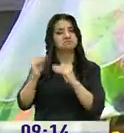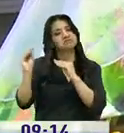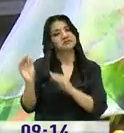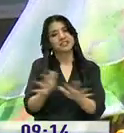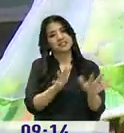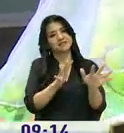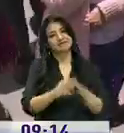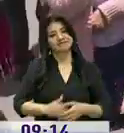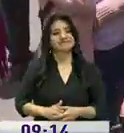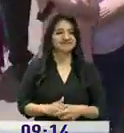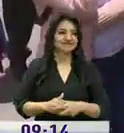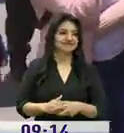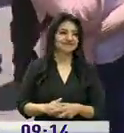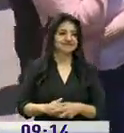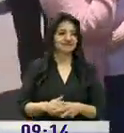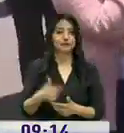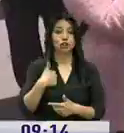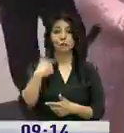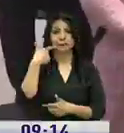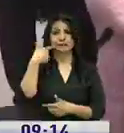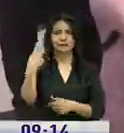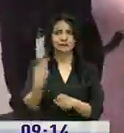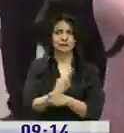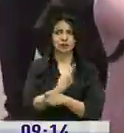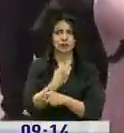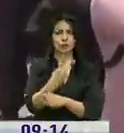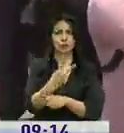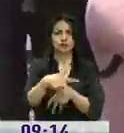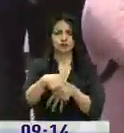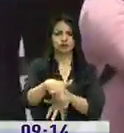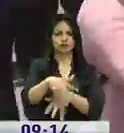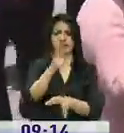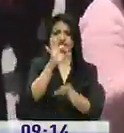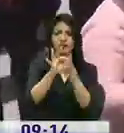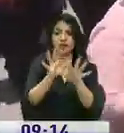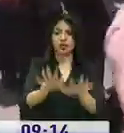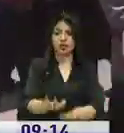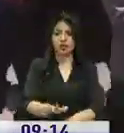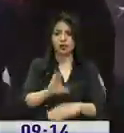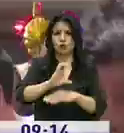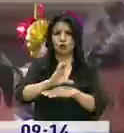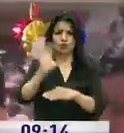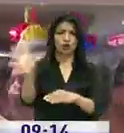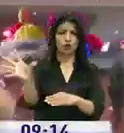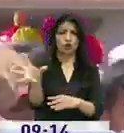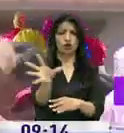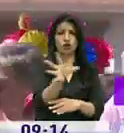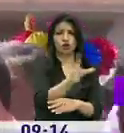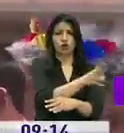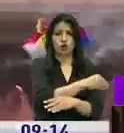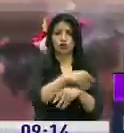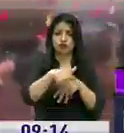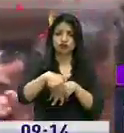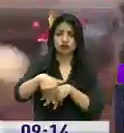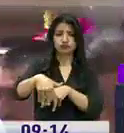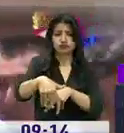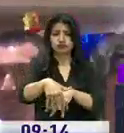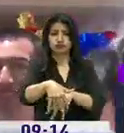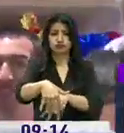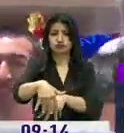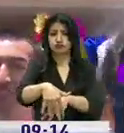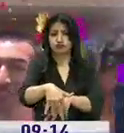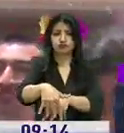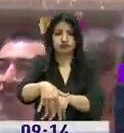milagros recibidos. Creo que es la segunda manifestación más grande de fe que aparece en todo el transcurso o el del trayecto, digamos, ahí